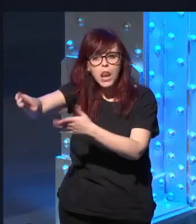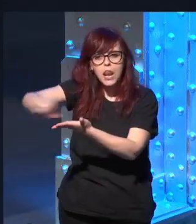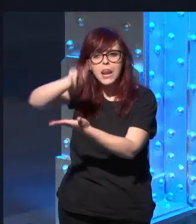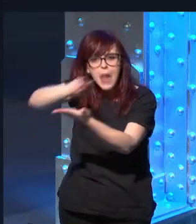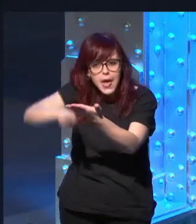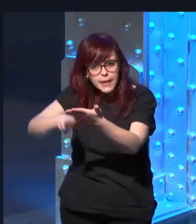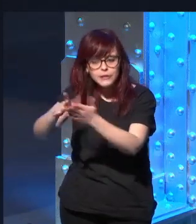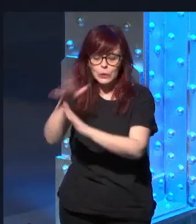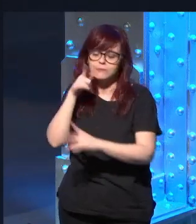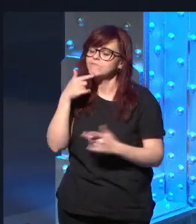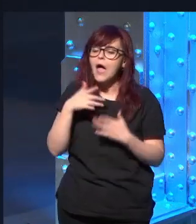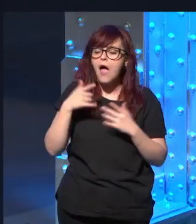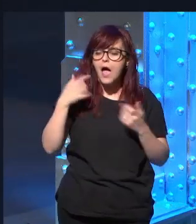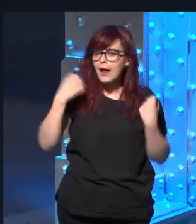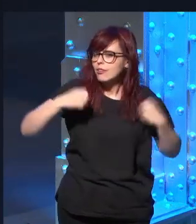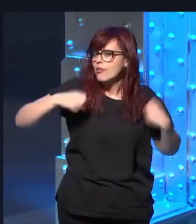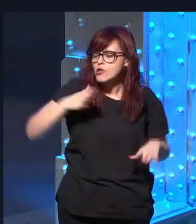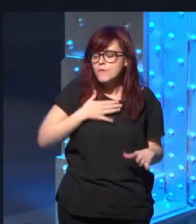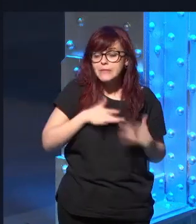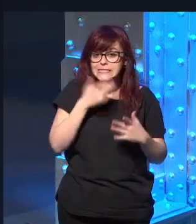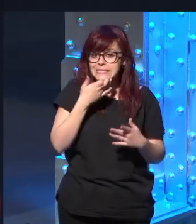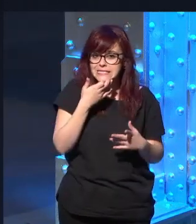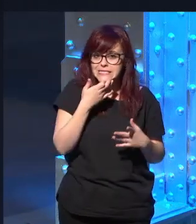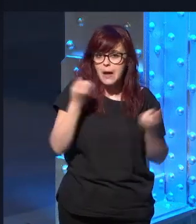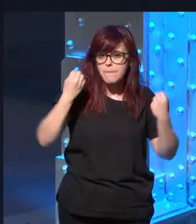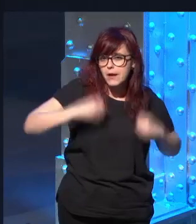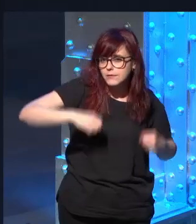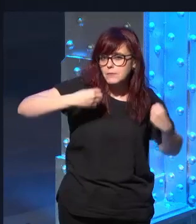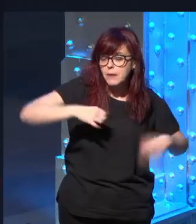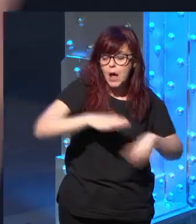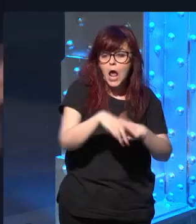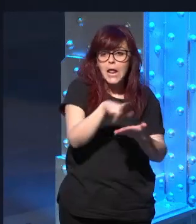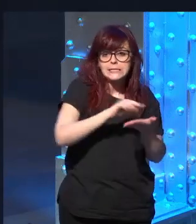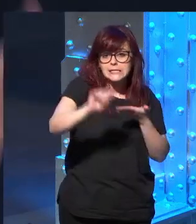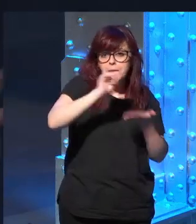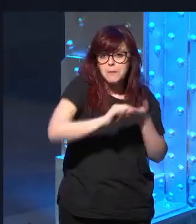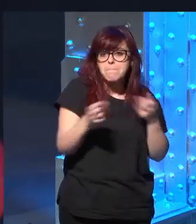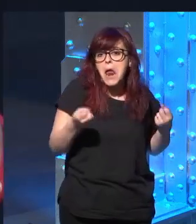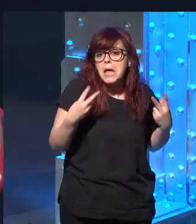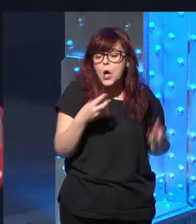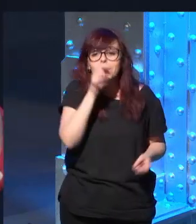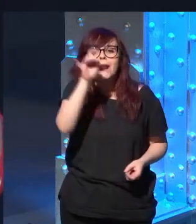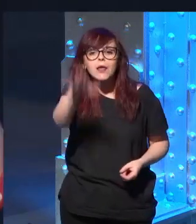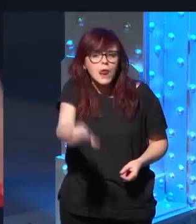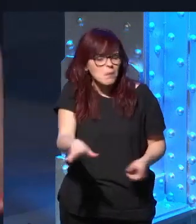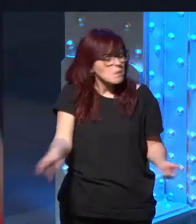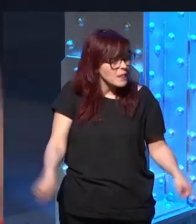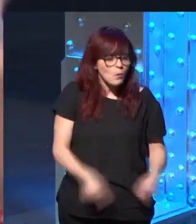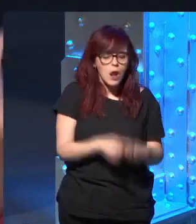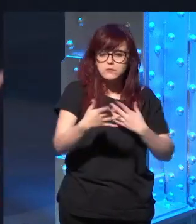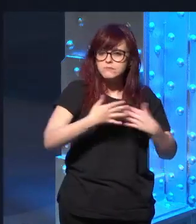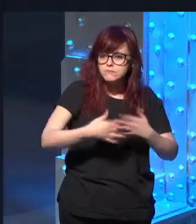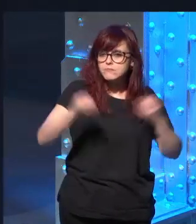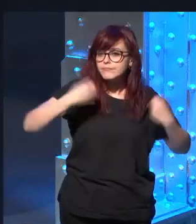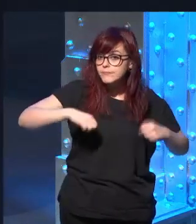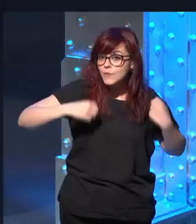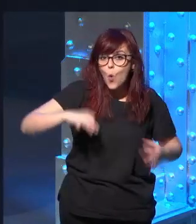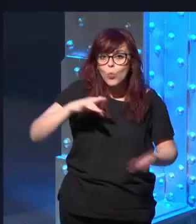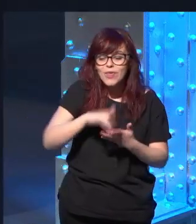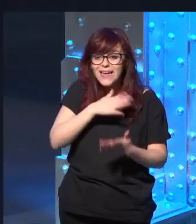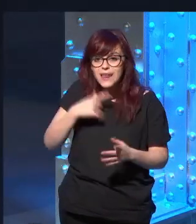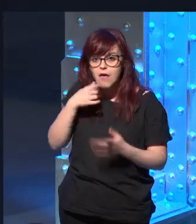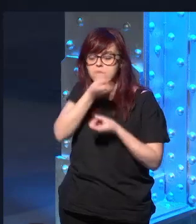tónico, digamos, de si no vas haciendo esa escritura que no sabes para qué será ni para quién, luego un día llega el momento en